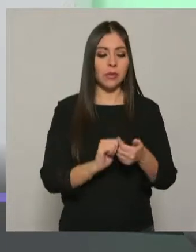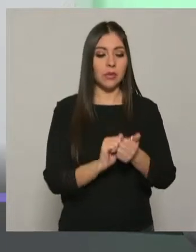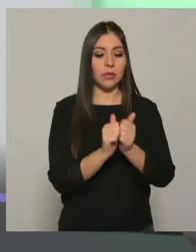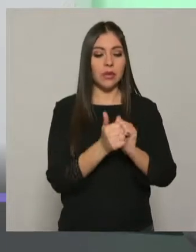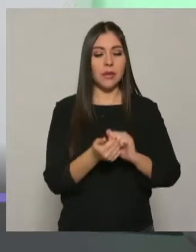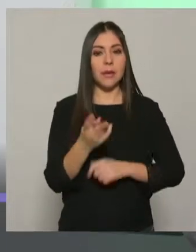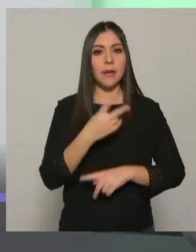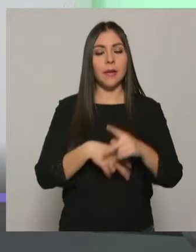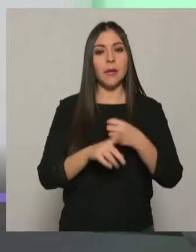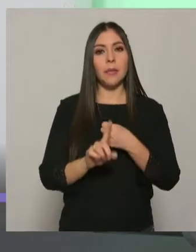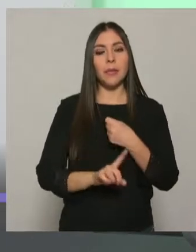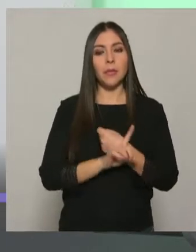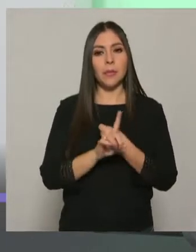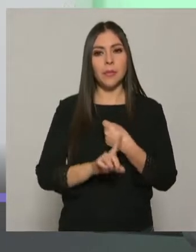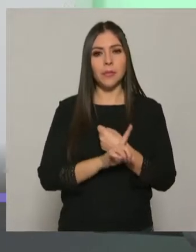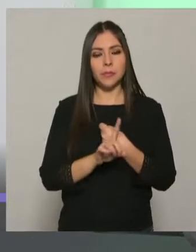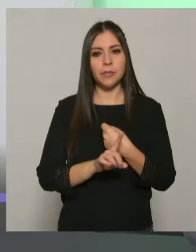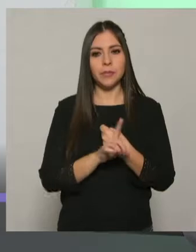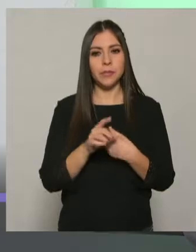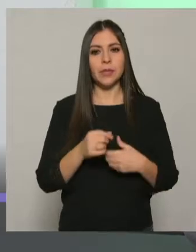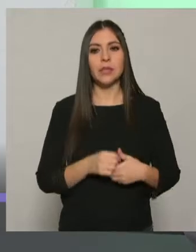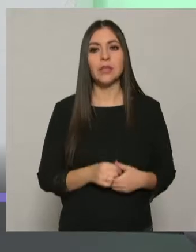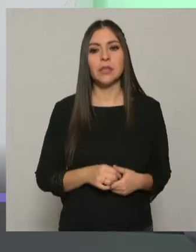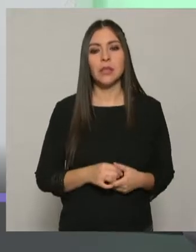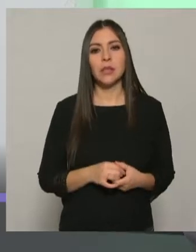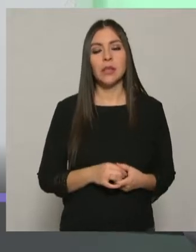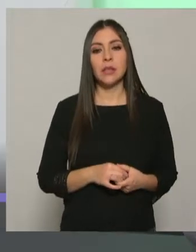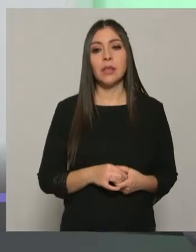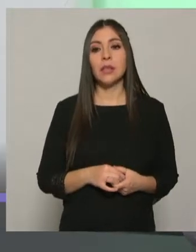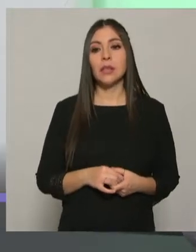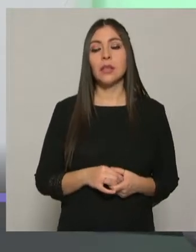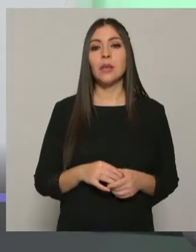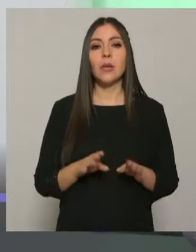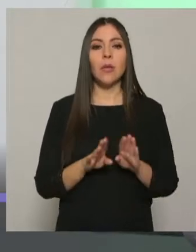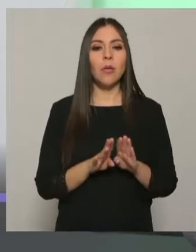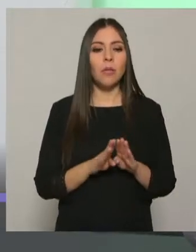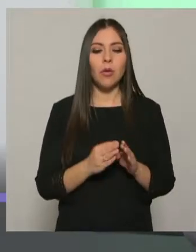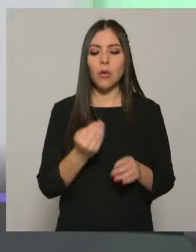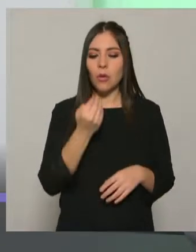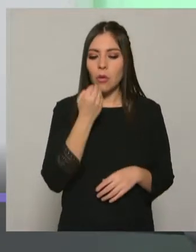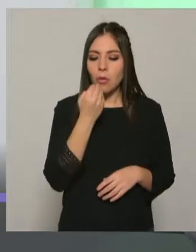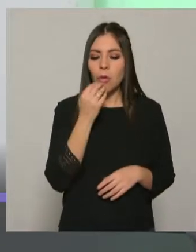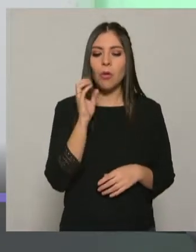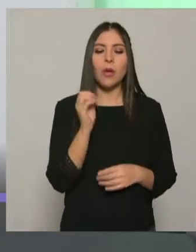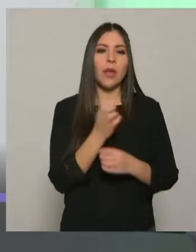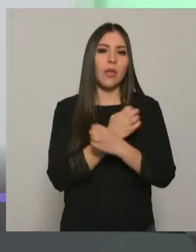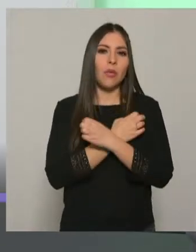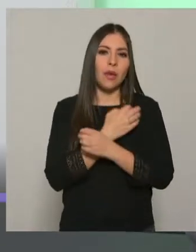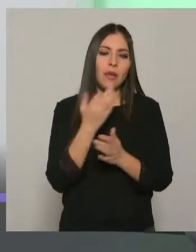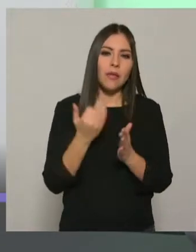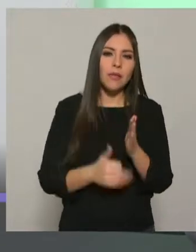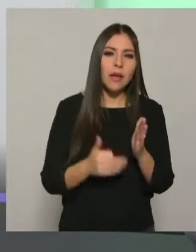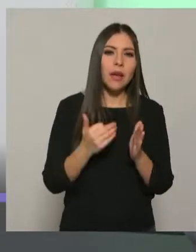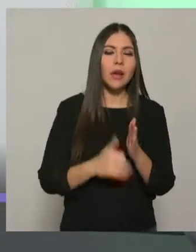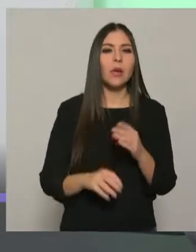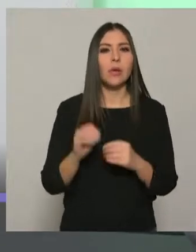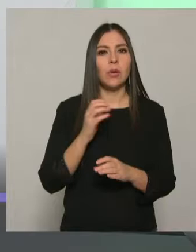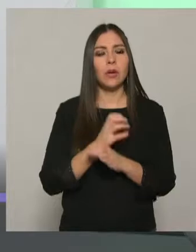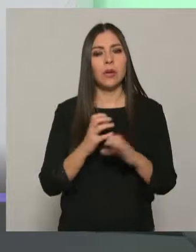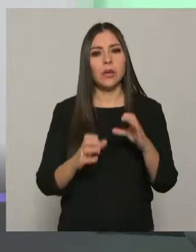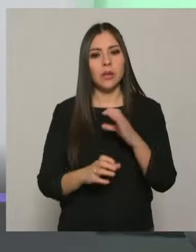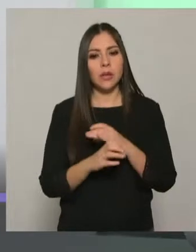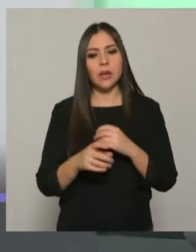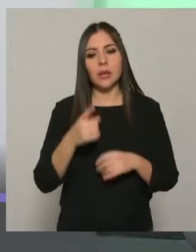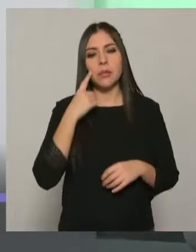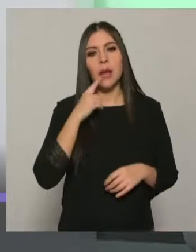problemas precisamente no solamente de nutrición, de falta de educación y de una serie de cuestiones por no